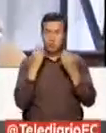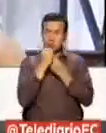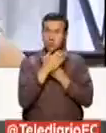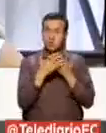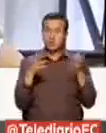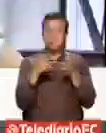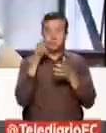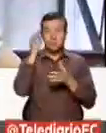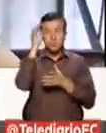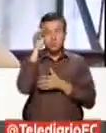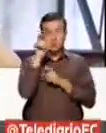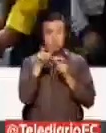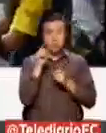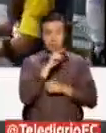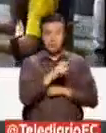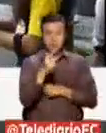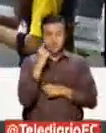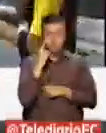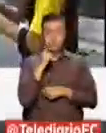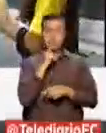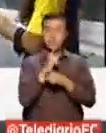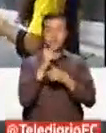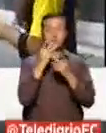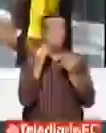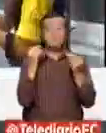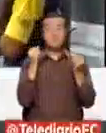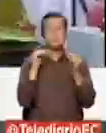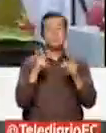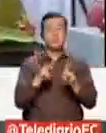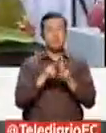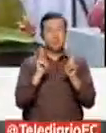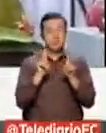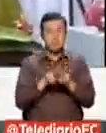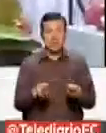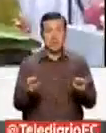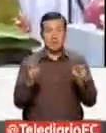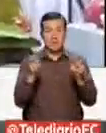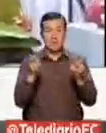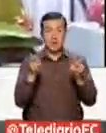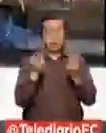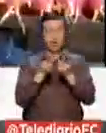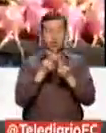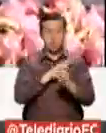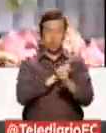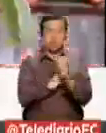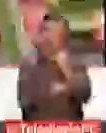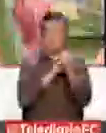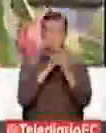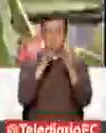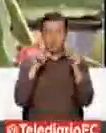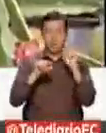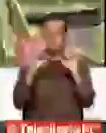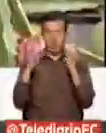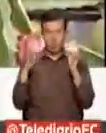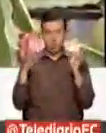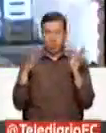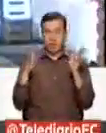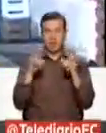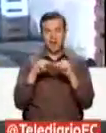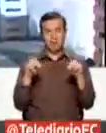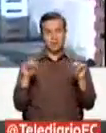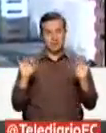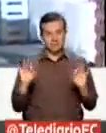conocer futuros clientes. Por su alto valor nutricional y por estar libres de plaguicidas y fertilizantes,